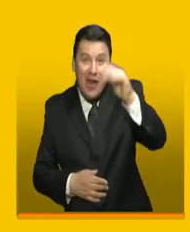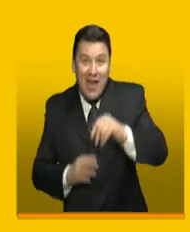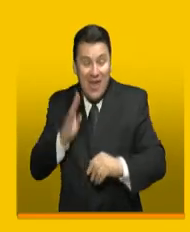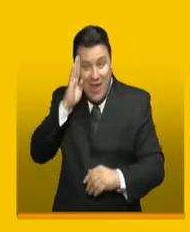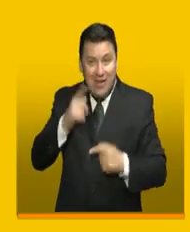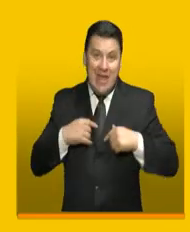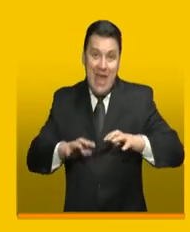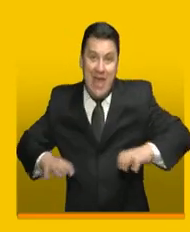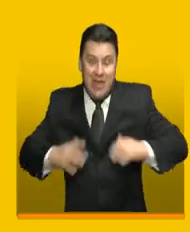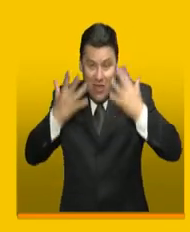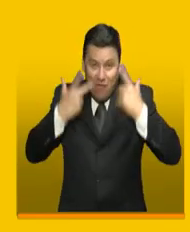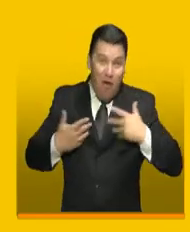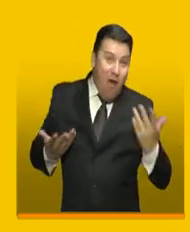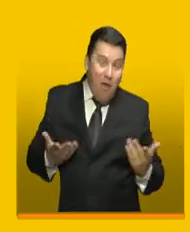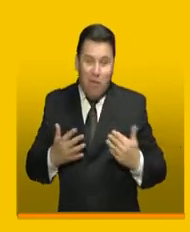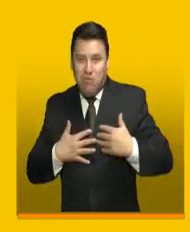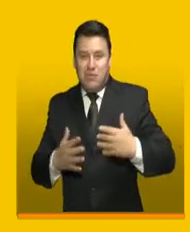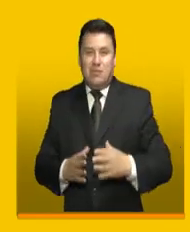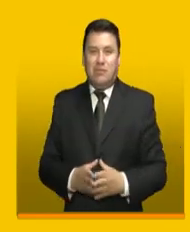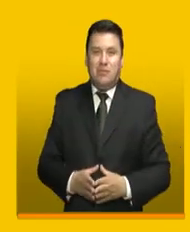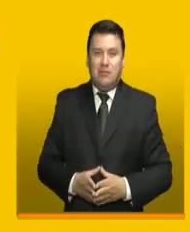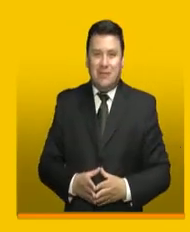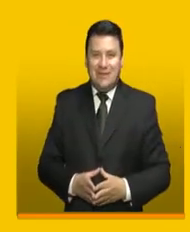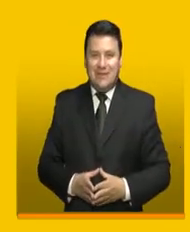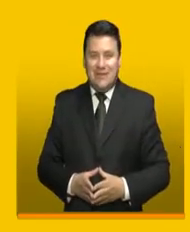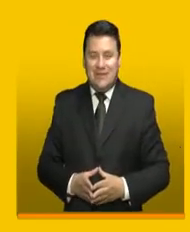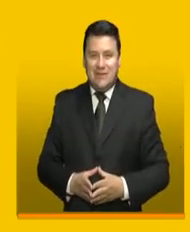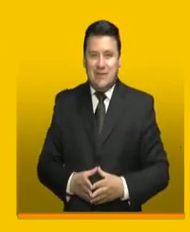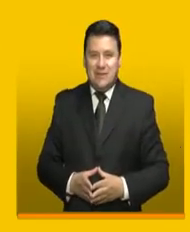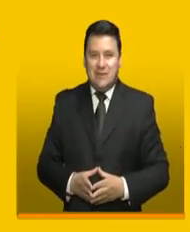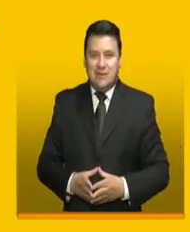las actividades físicas que hacemos en nuestra casa.